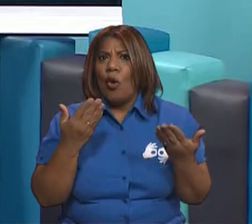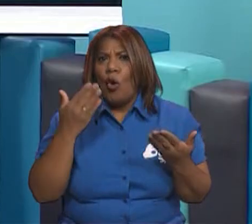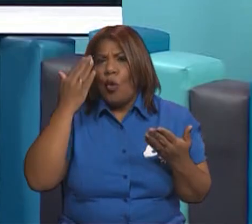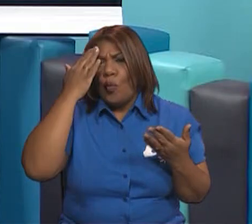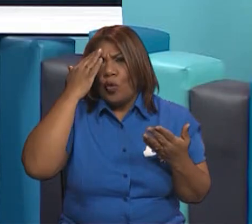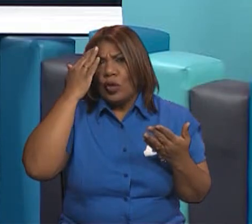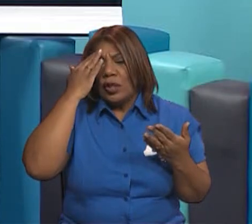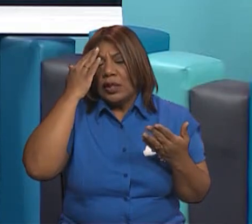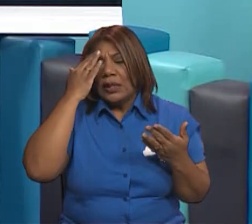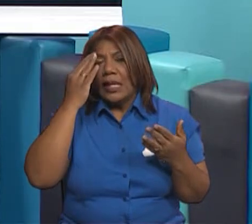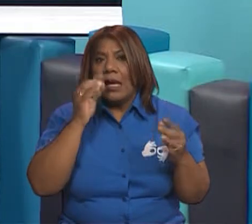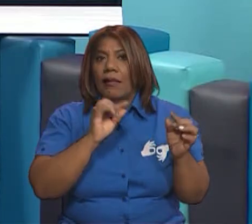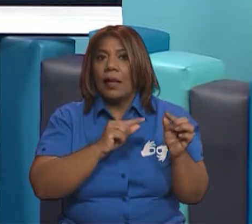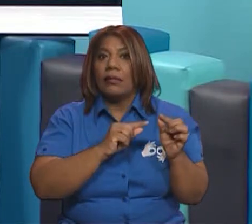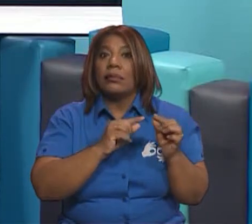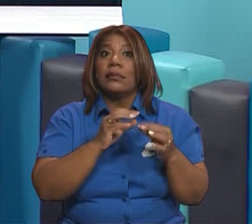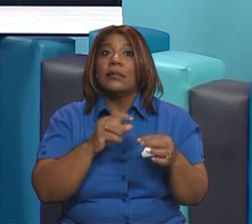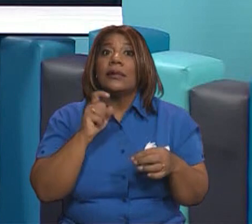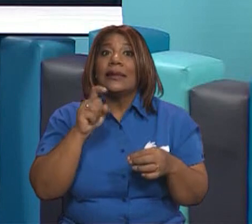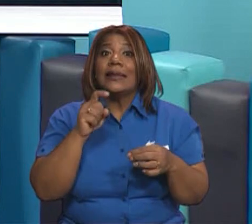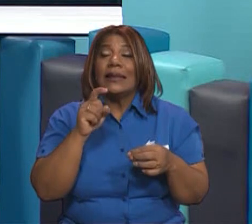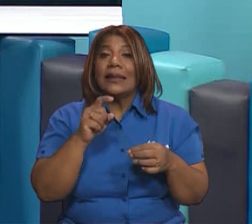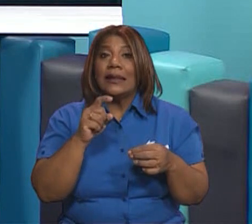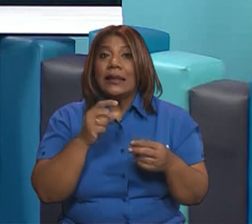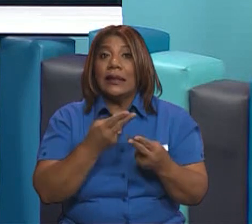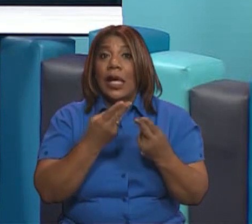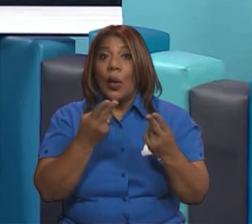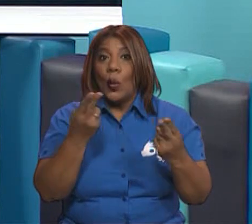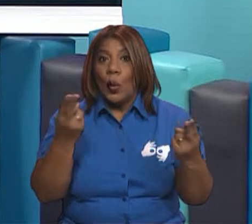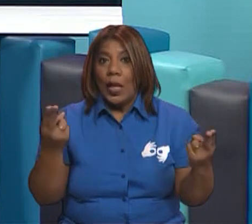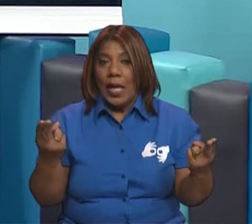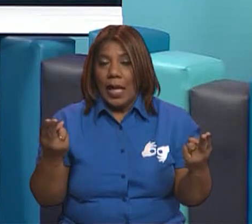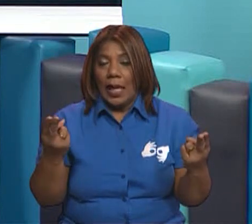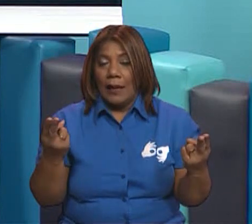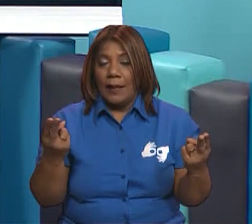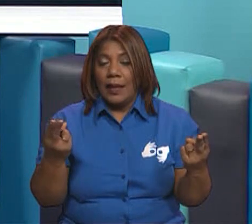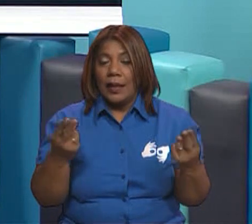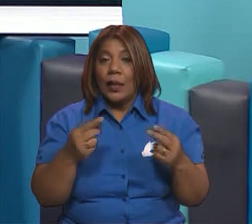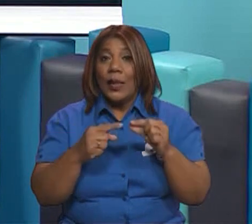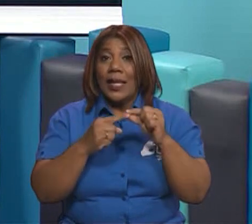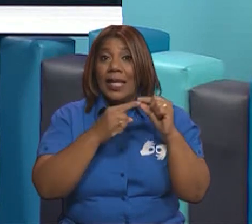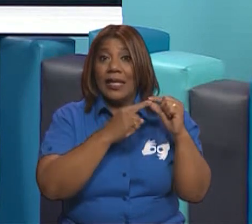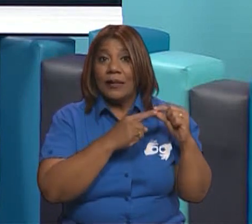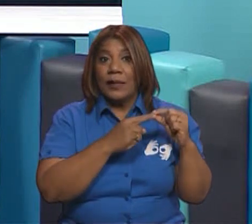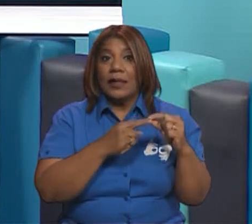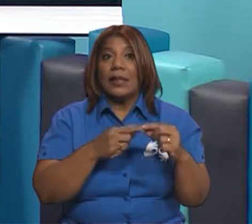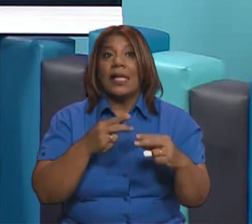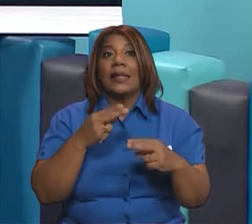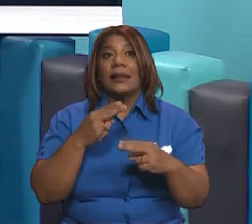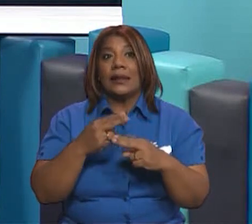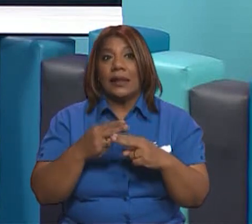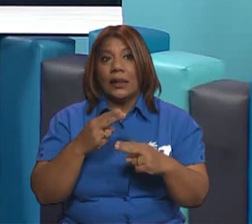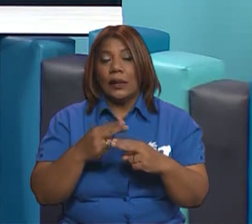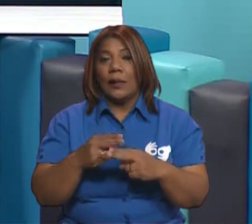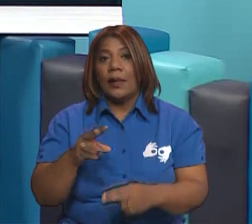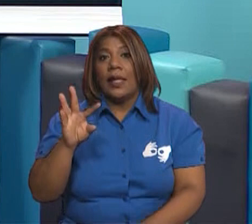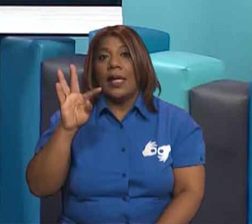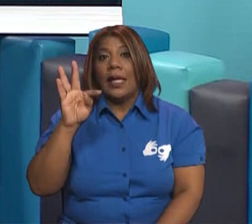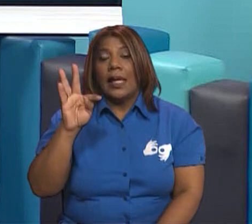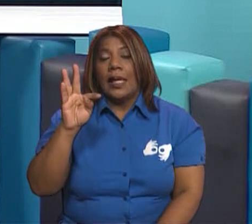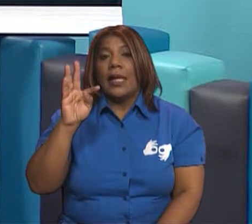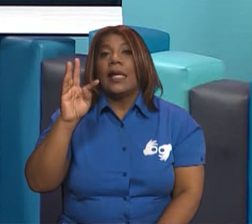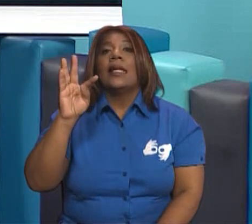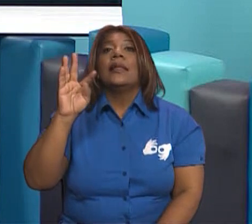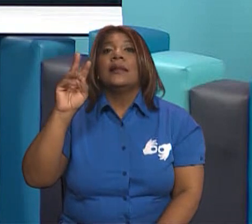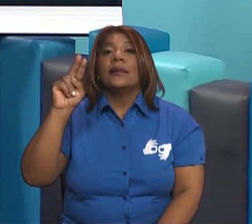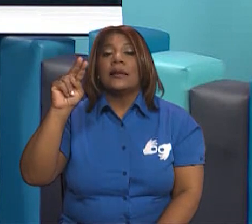a necesitar un instrumento especial que se llama transportador, que viene en los juegos de geometría. Si alguno